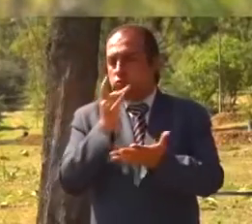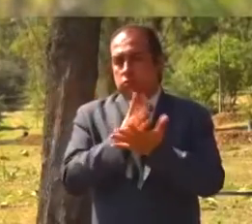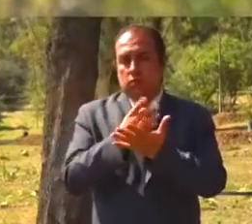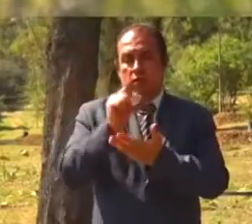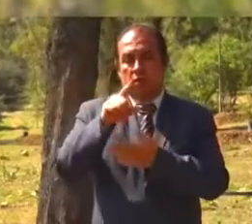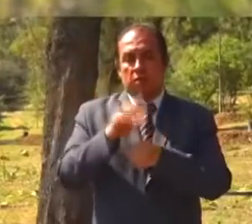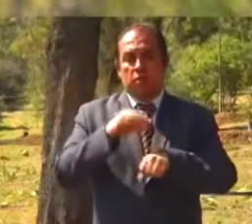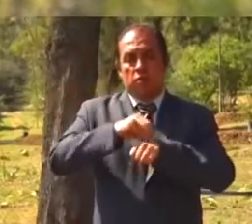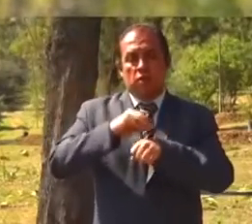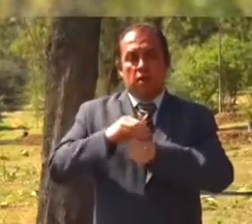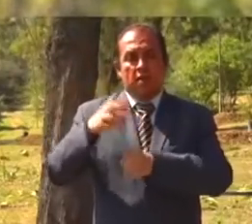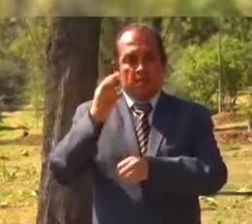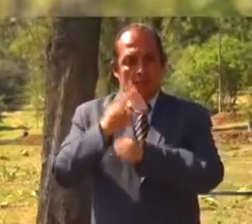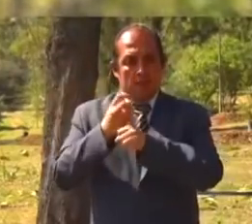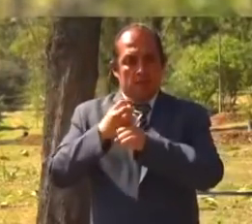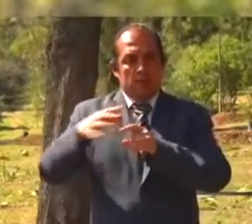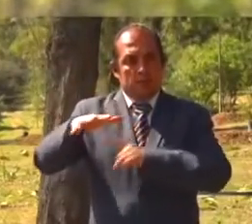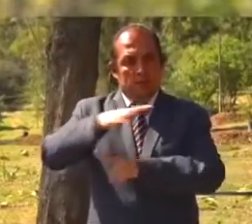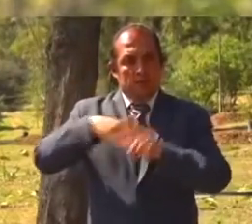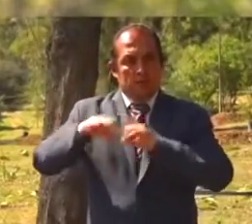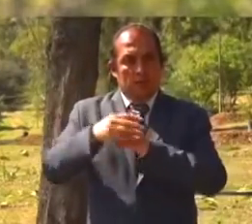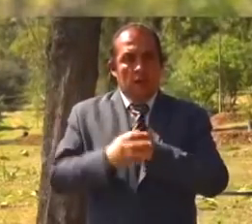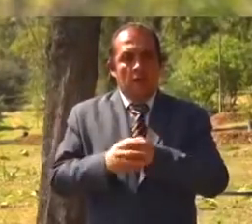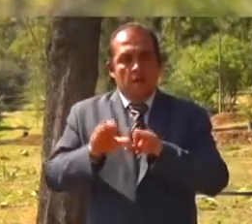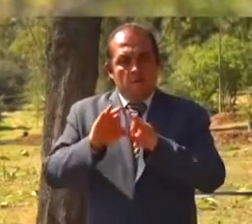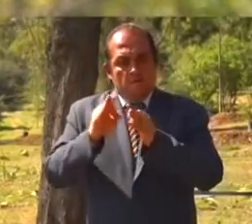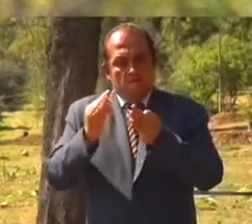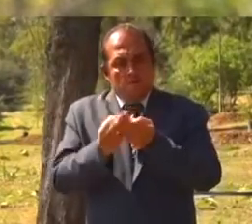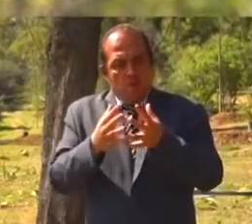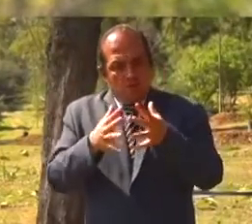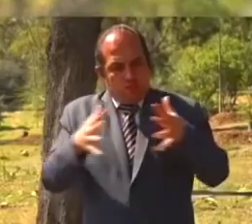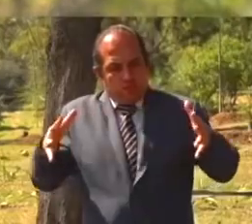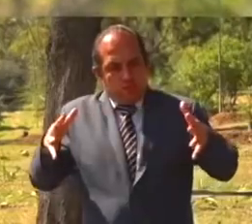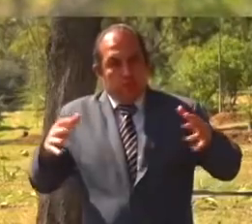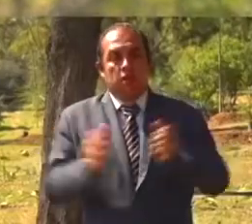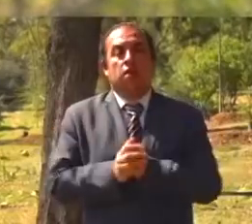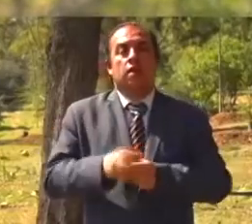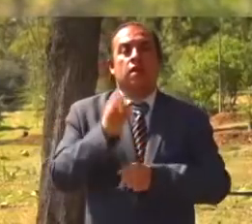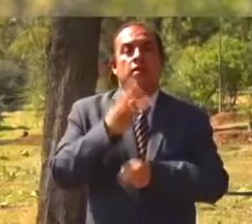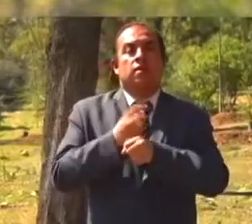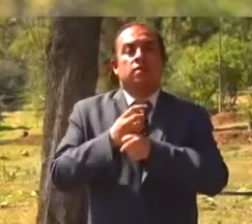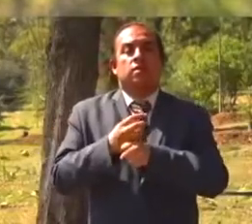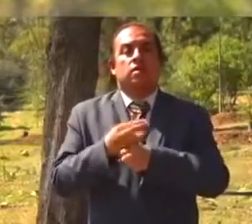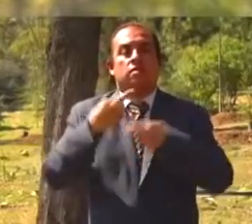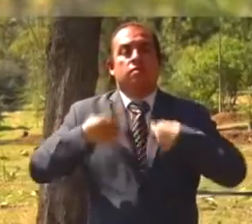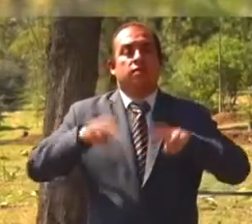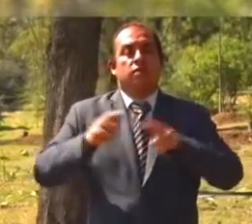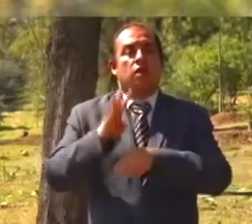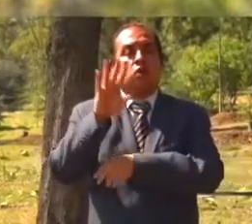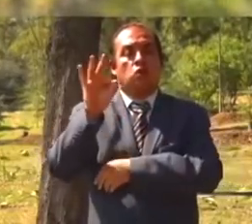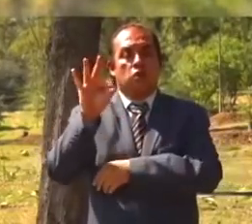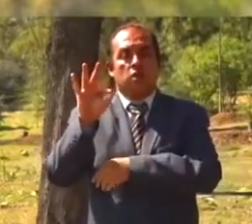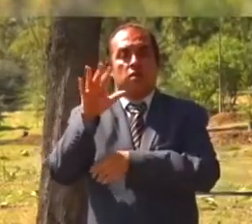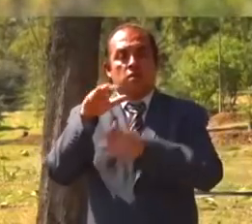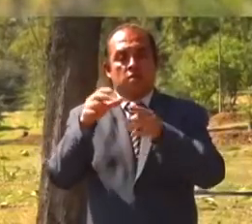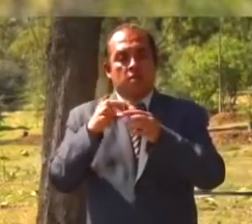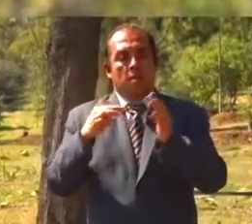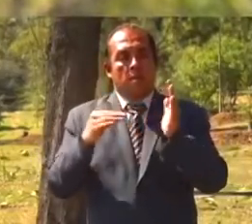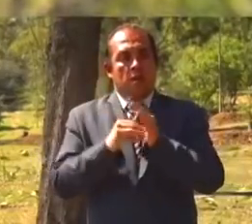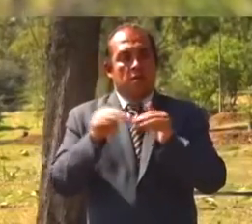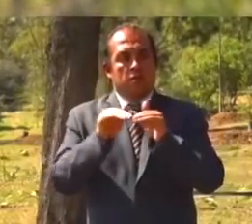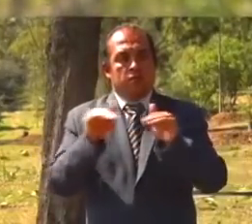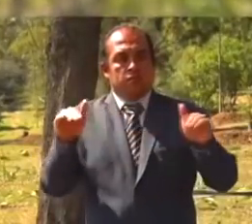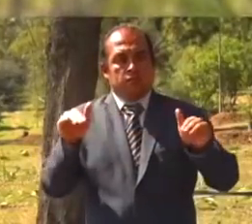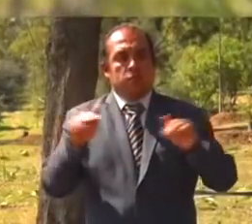3ª sección de magnitudes muy amplias. Esta primera etapa representa 40 hectáreas, pero la idea es que podamos llegar a todas